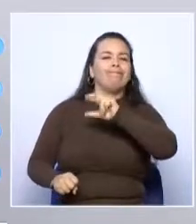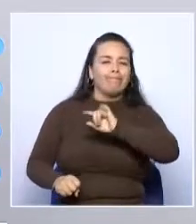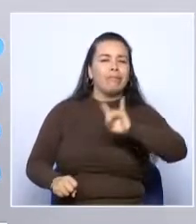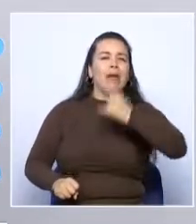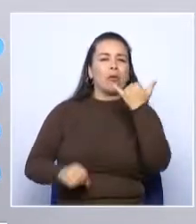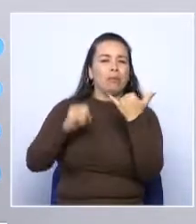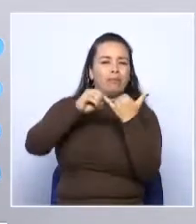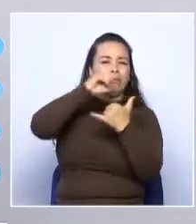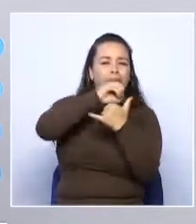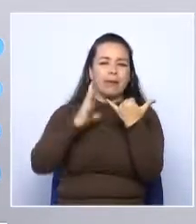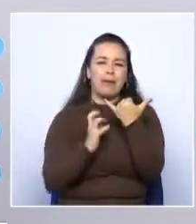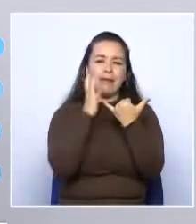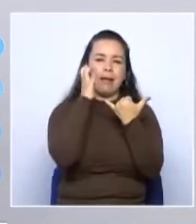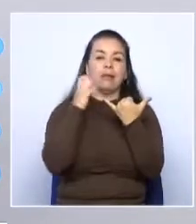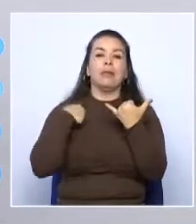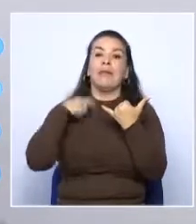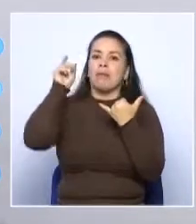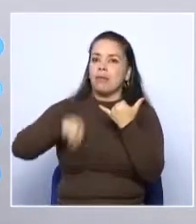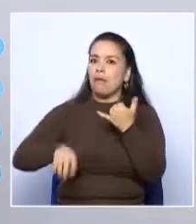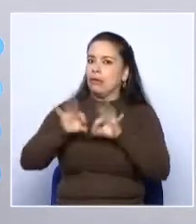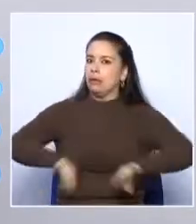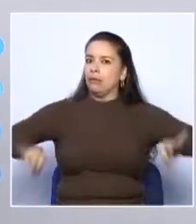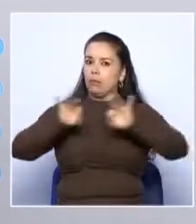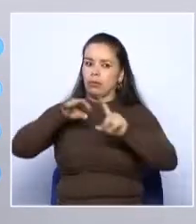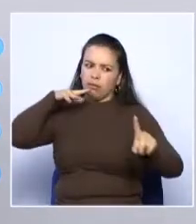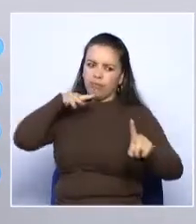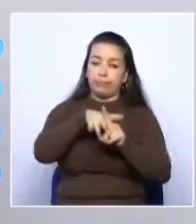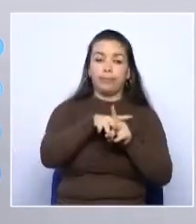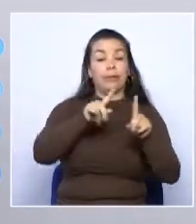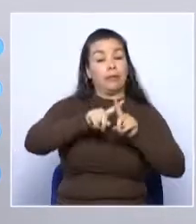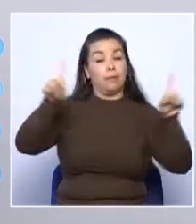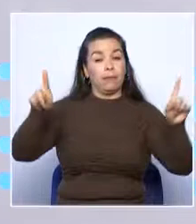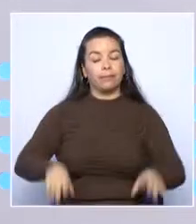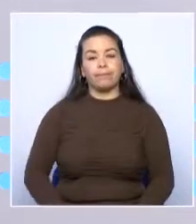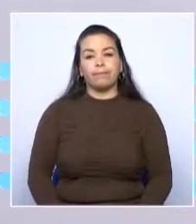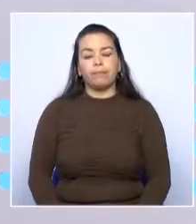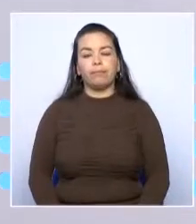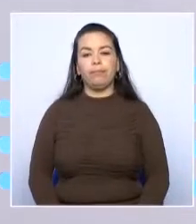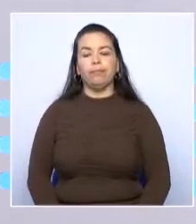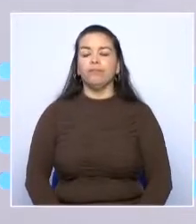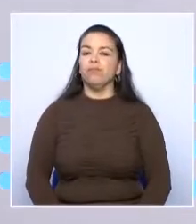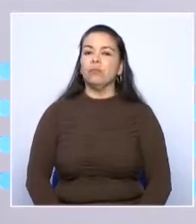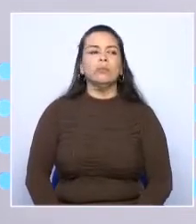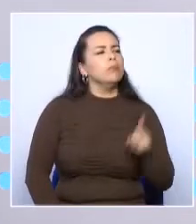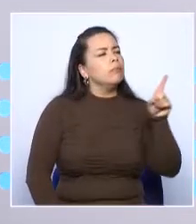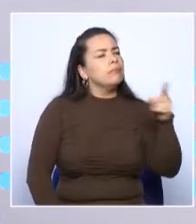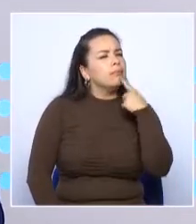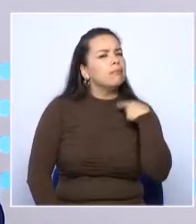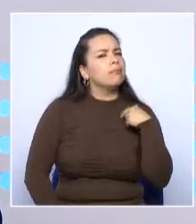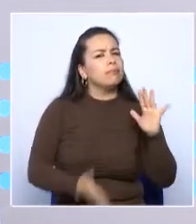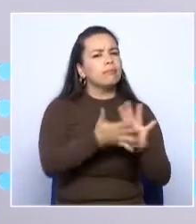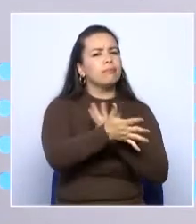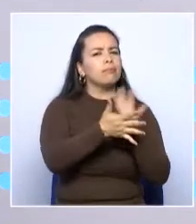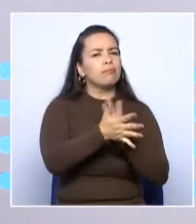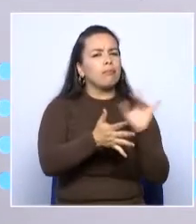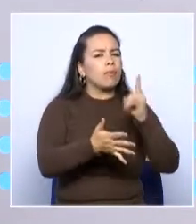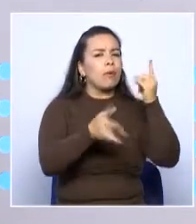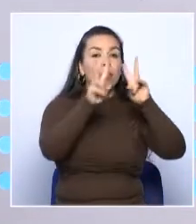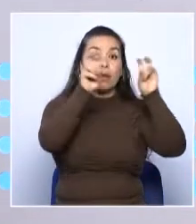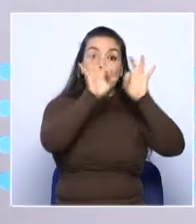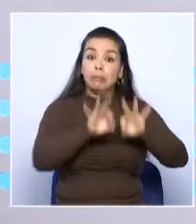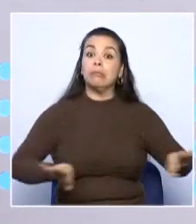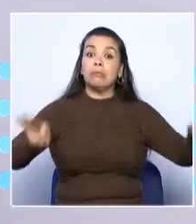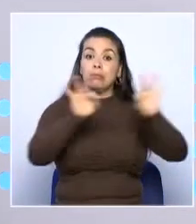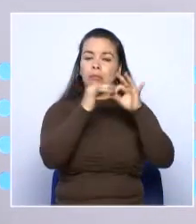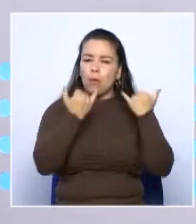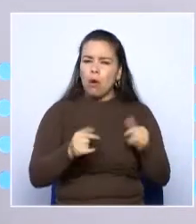ovario, entonces la intervención va a ser completamente diferente. Toca usted, doctor Juan Carlos Valencia, un tema muy importante que lo